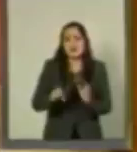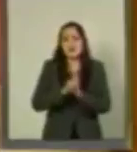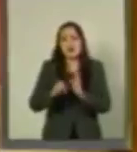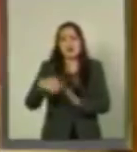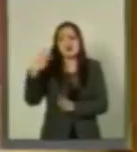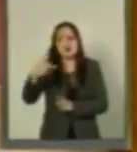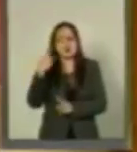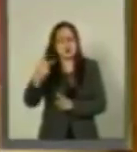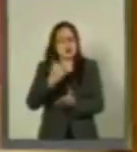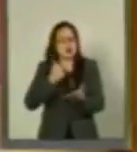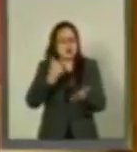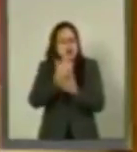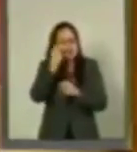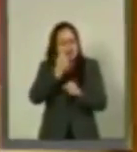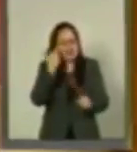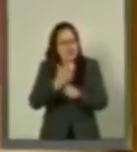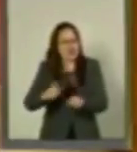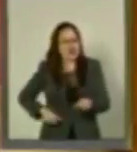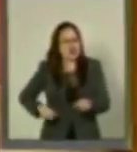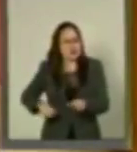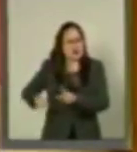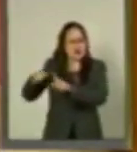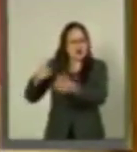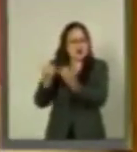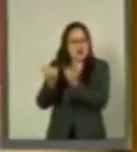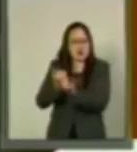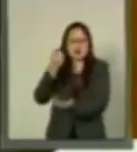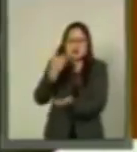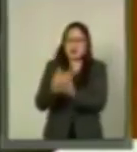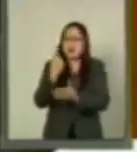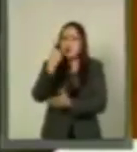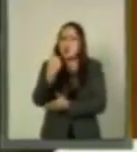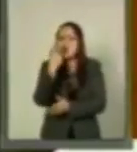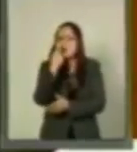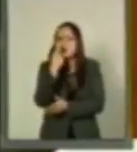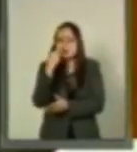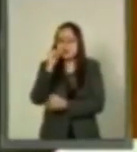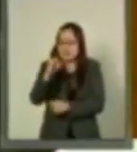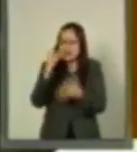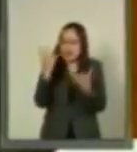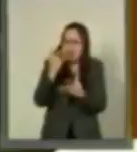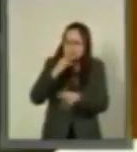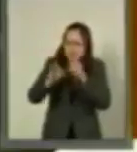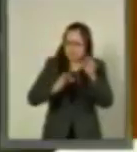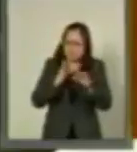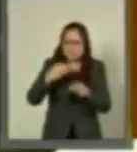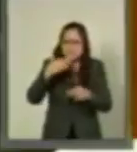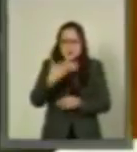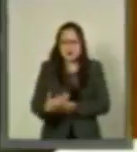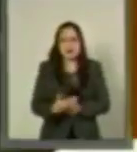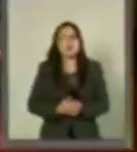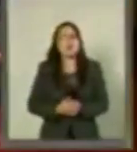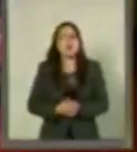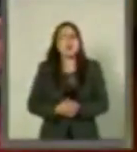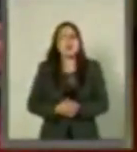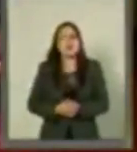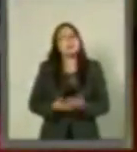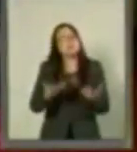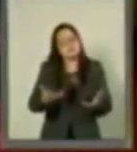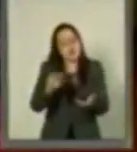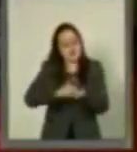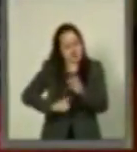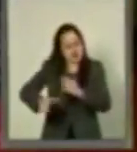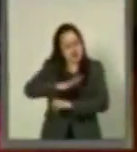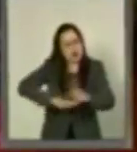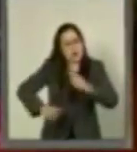que usted fue secretario de gobierno, en donde hay una sola corporación que sí sirve y que sí da resultados con toda la problemática